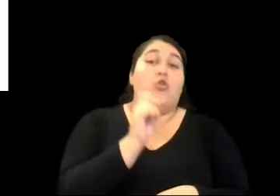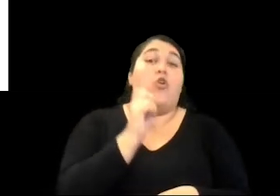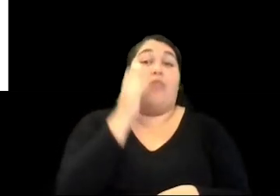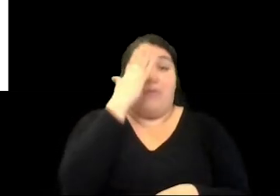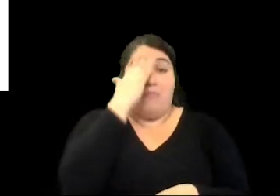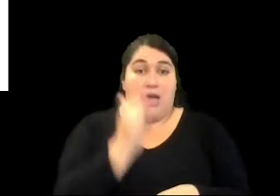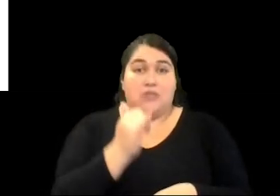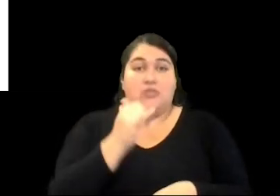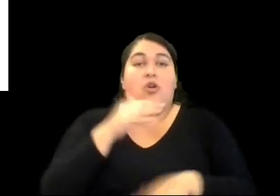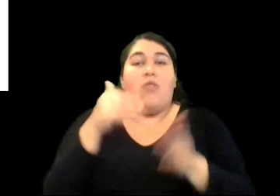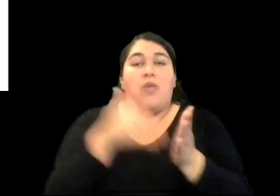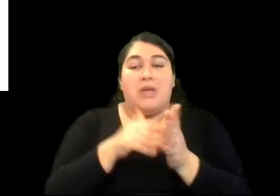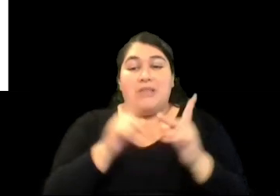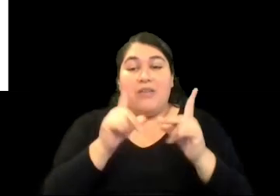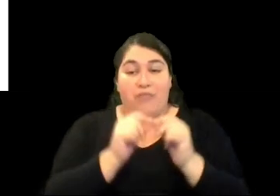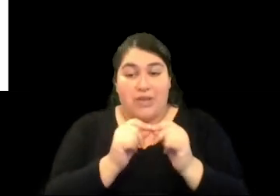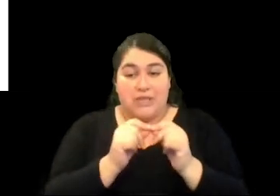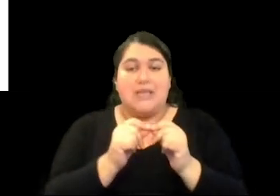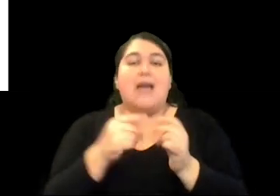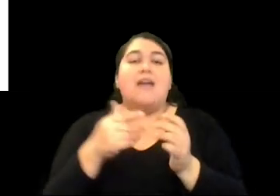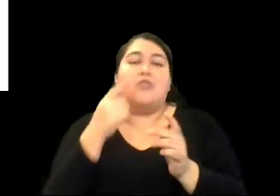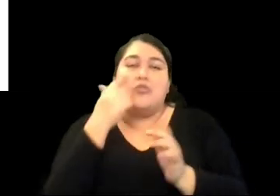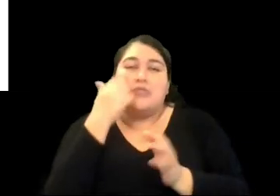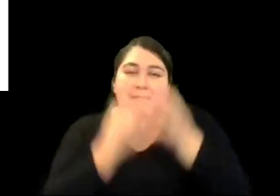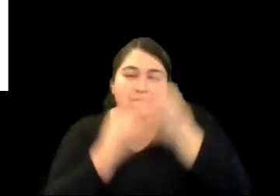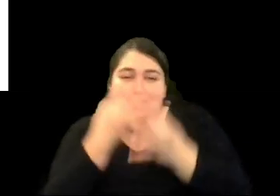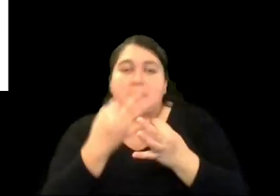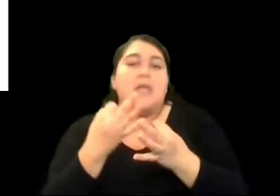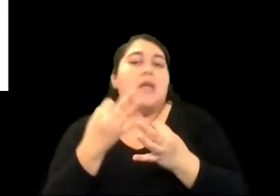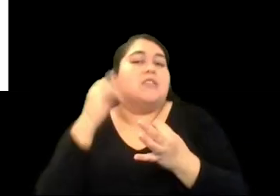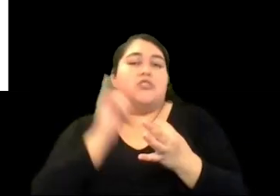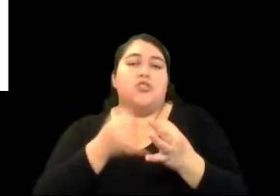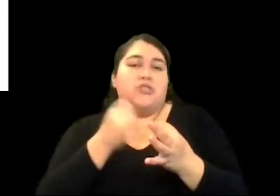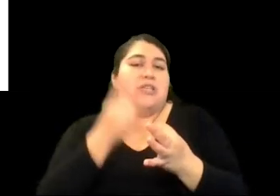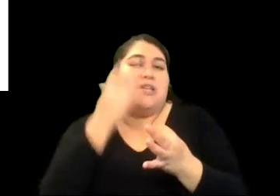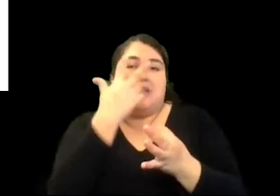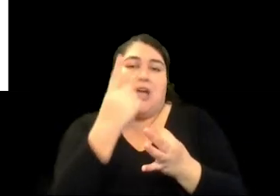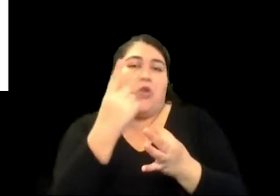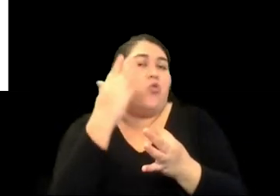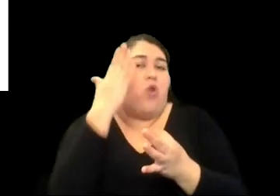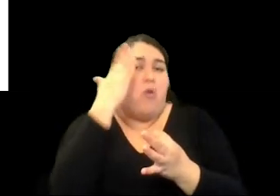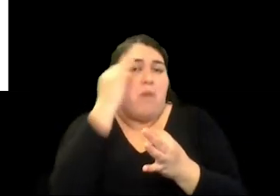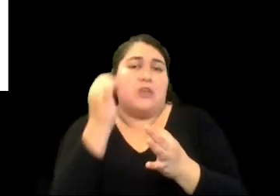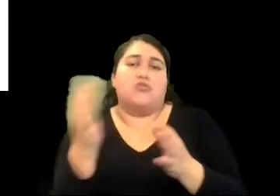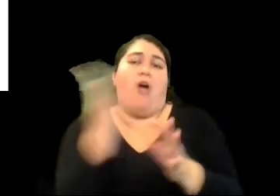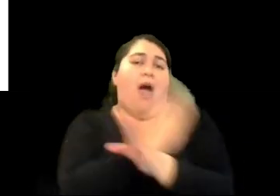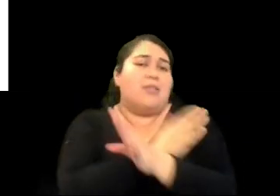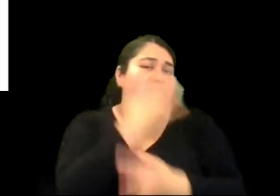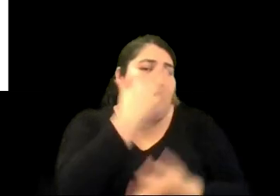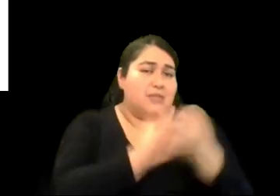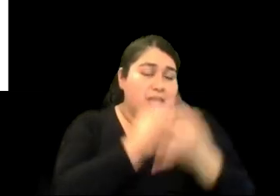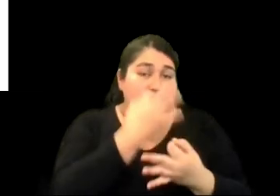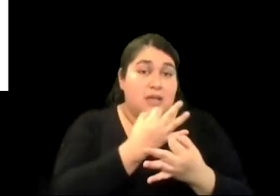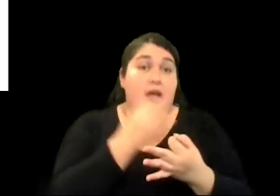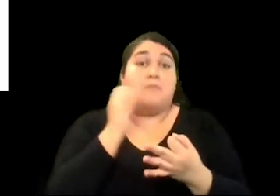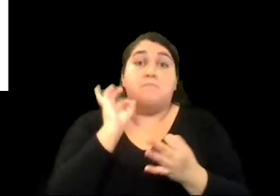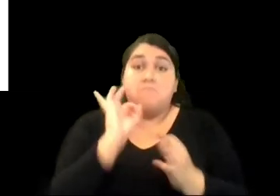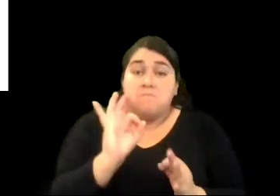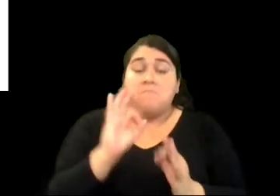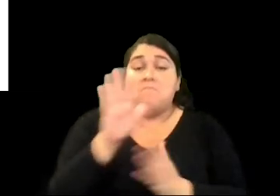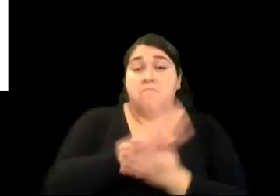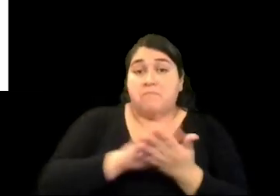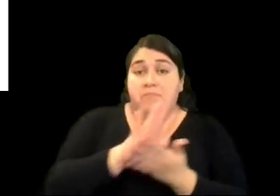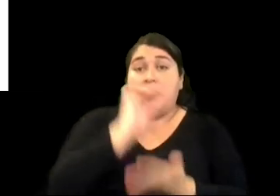fecha. O sea que en este caso tenemos que remitirnos al 31 del 3. Haber regularizado la obligación sustancial por pago contado o plan